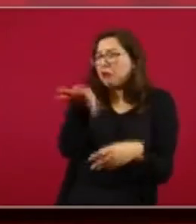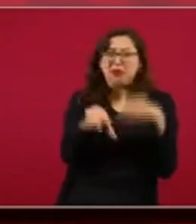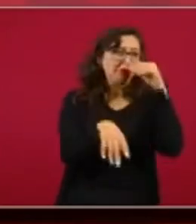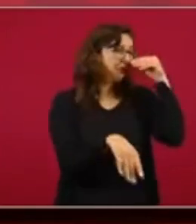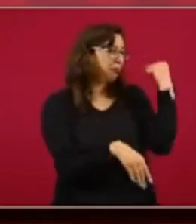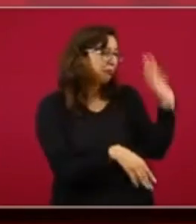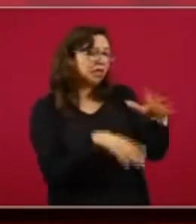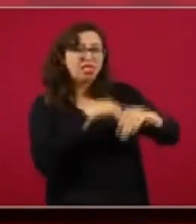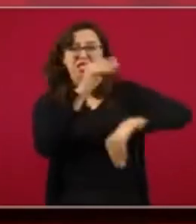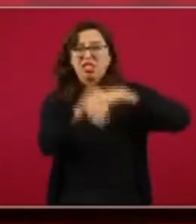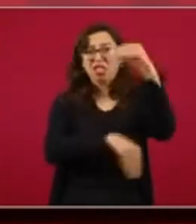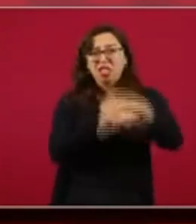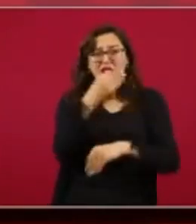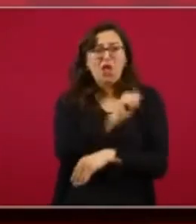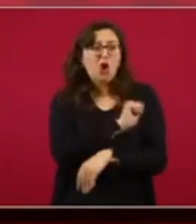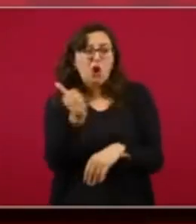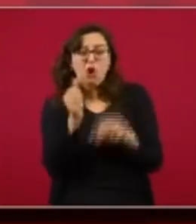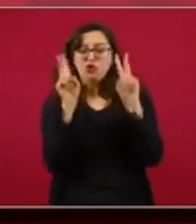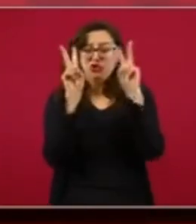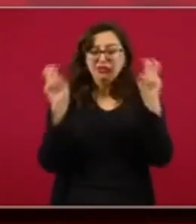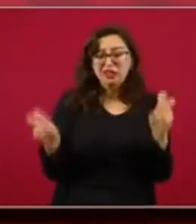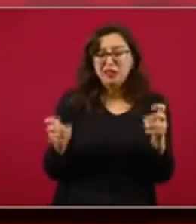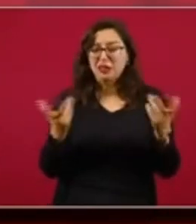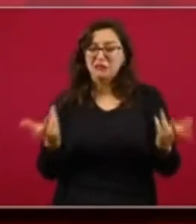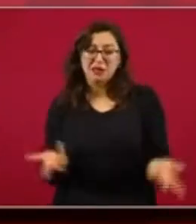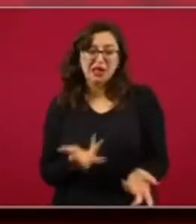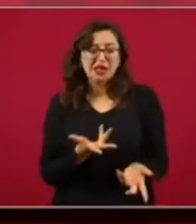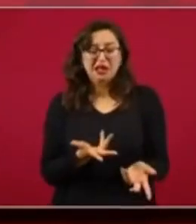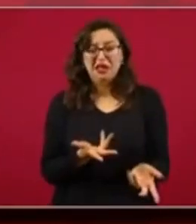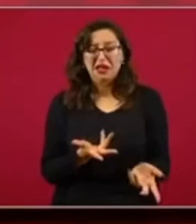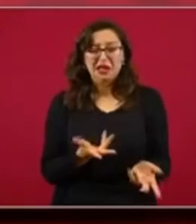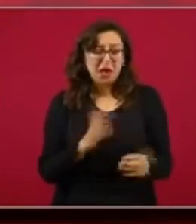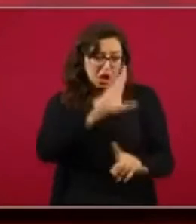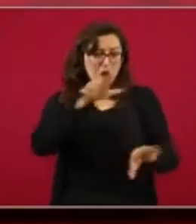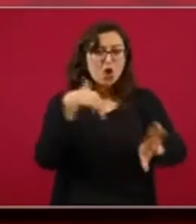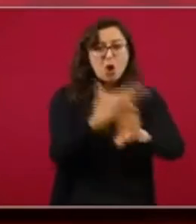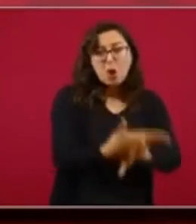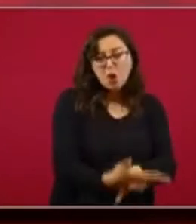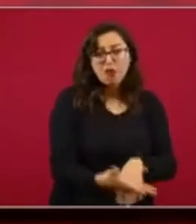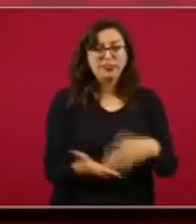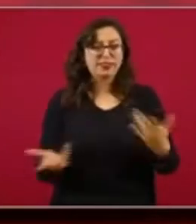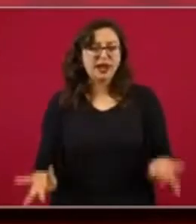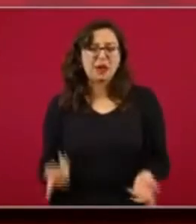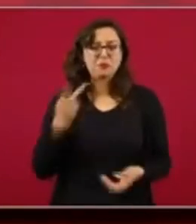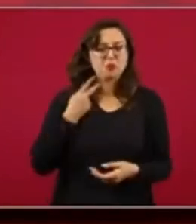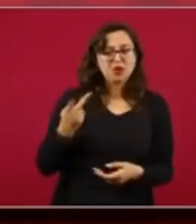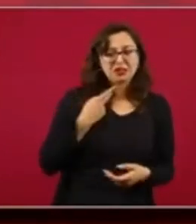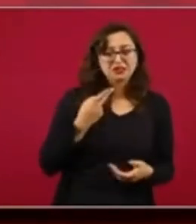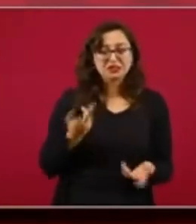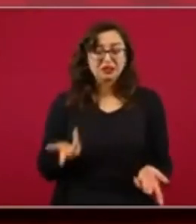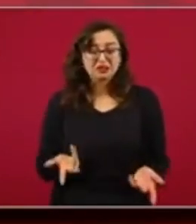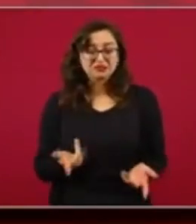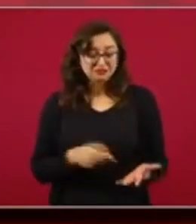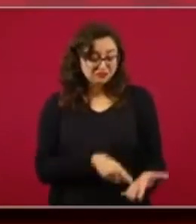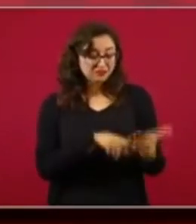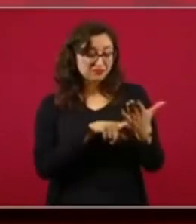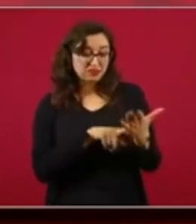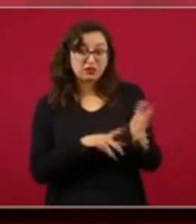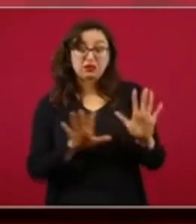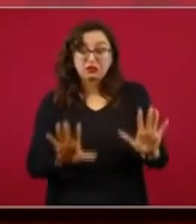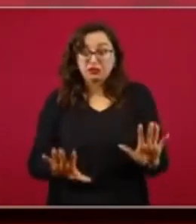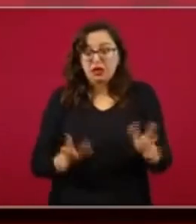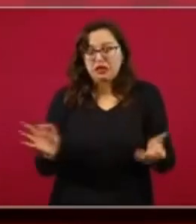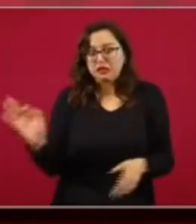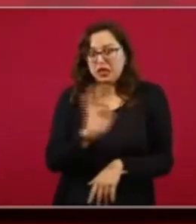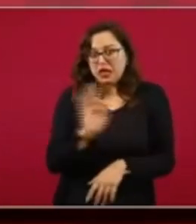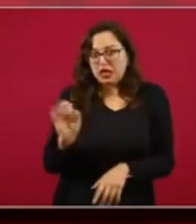atención con otros asuntos más ocasionales o personalizados o del acontecer político. No digo que no se, ojo, no me vayan a